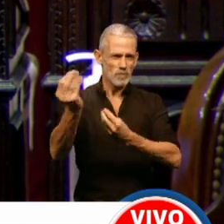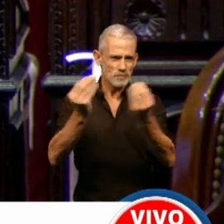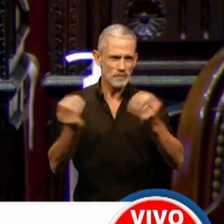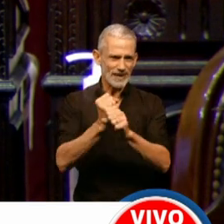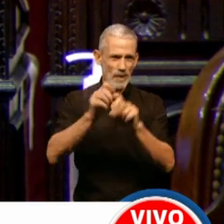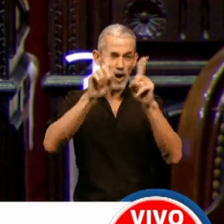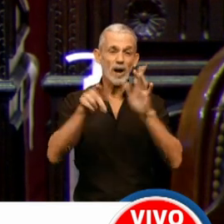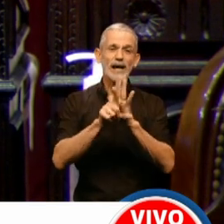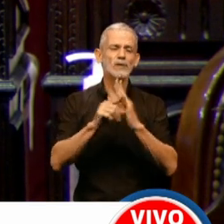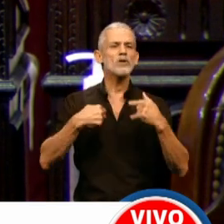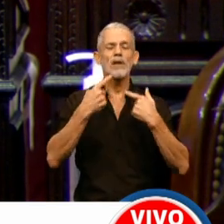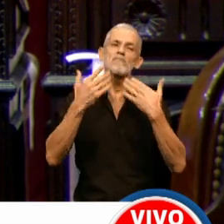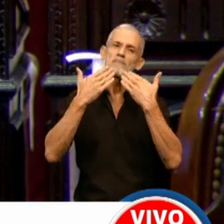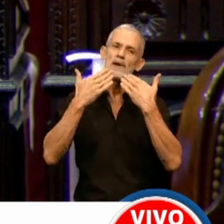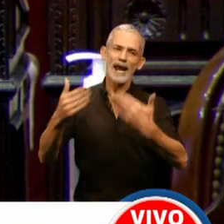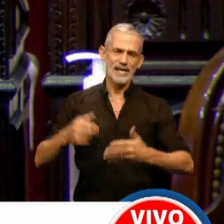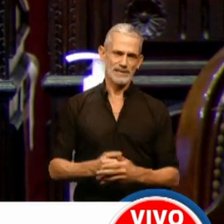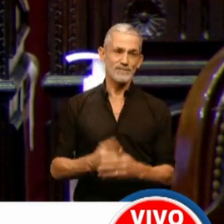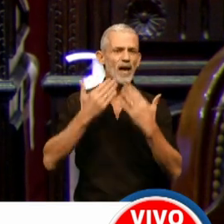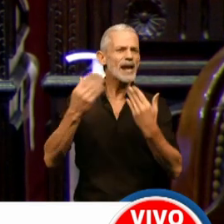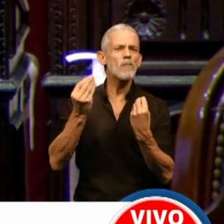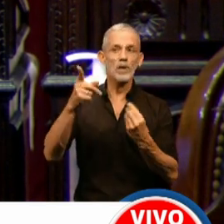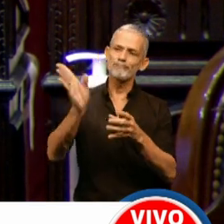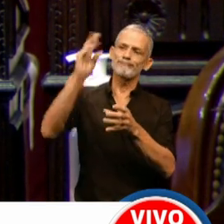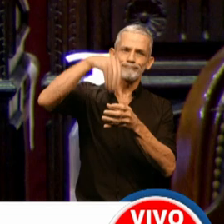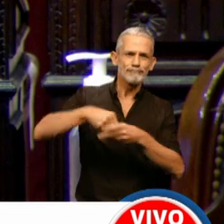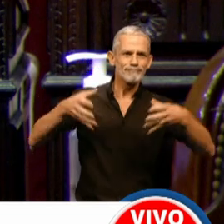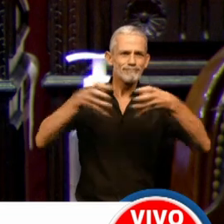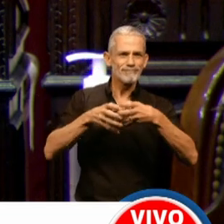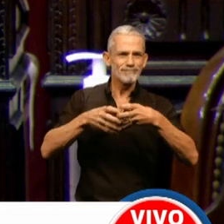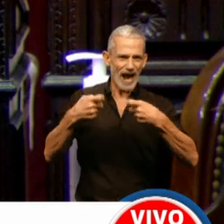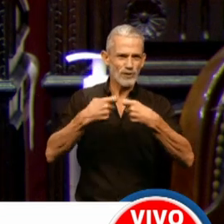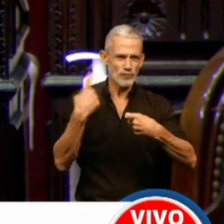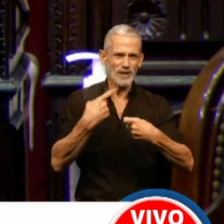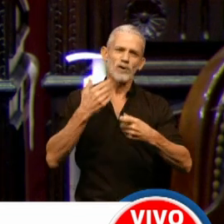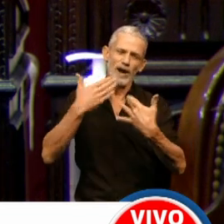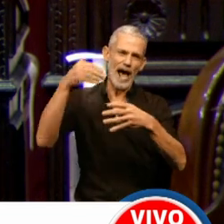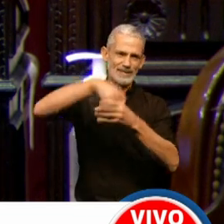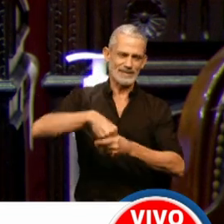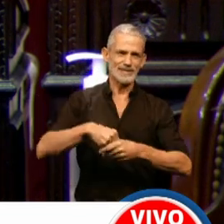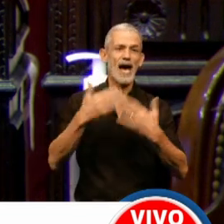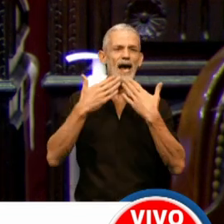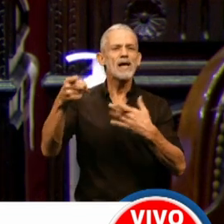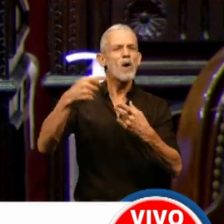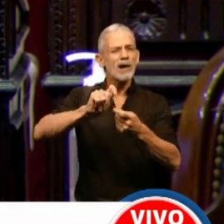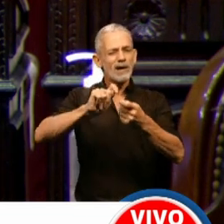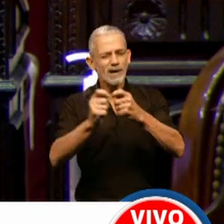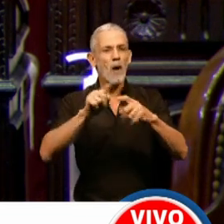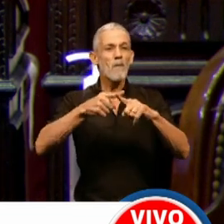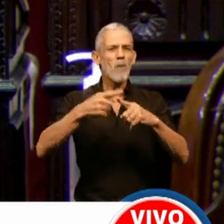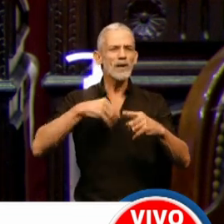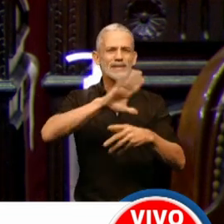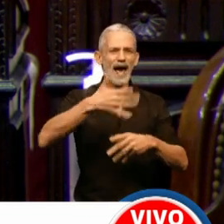gracias gracias por pertenecer a nuestra organización gracias por transformar la política